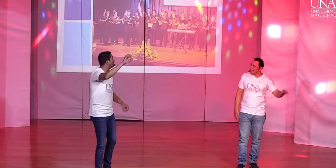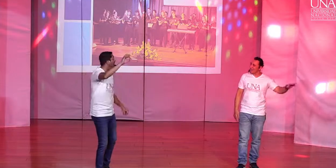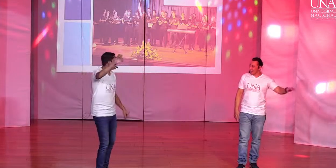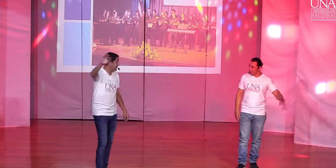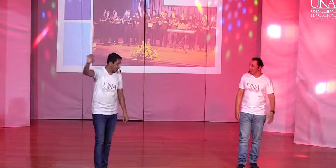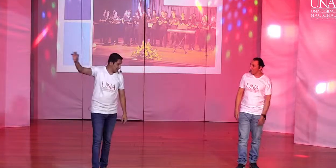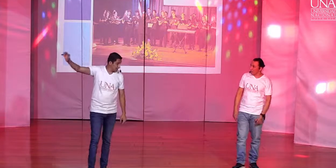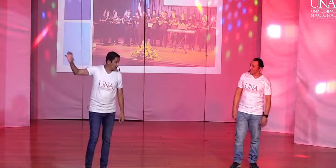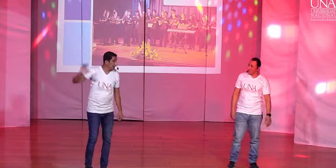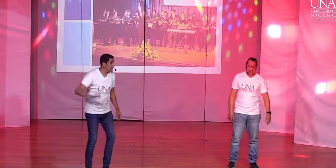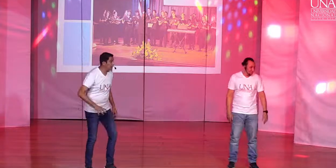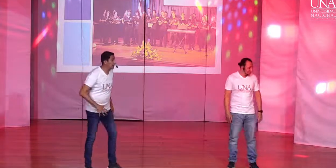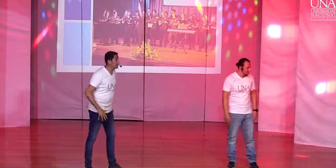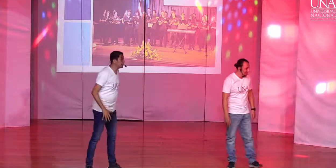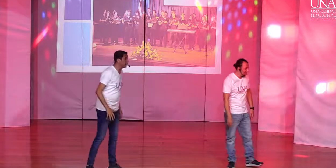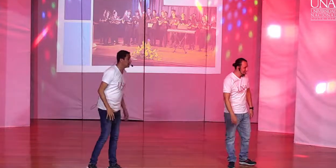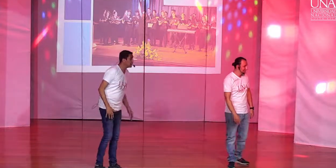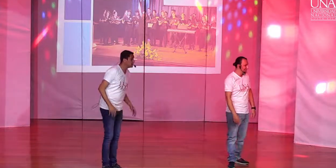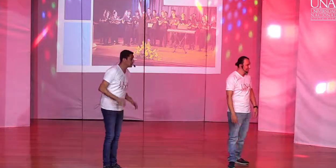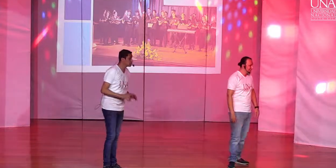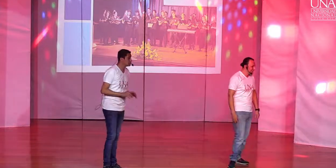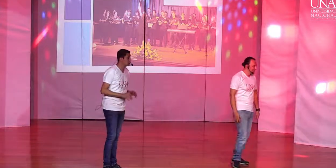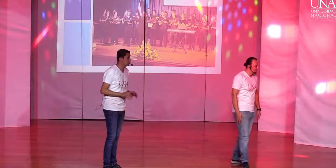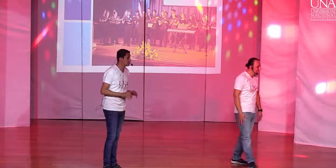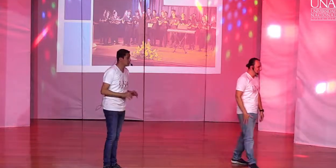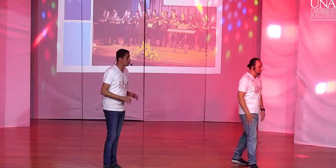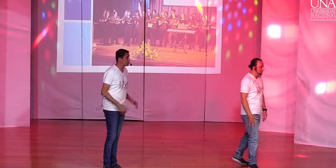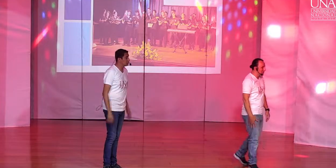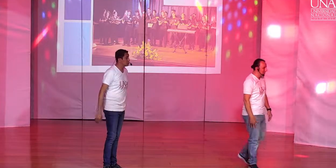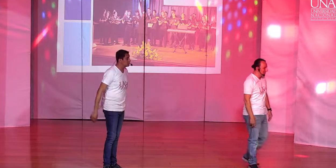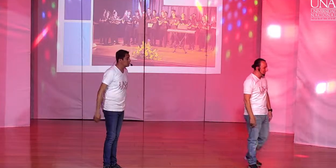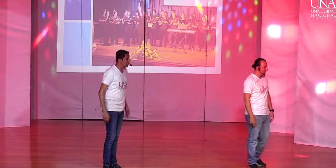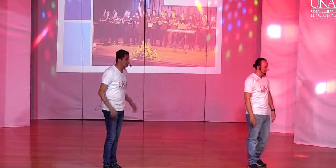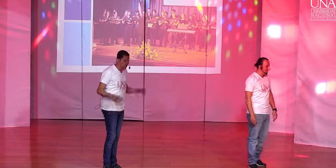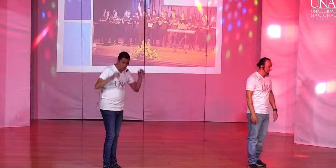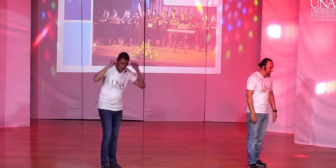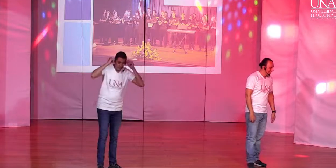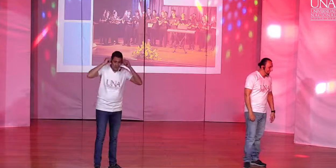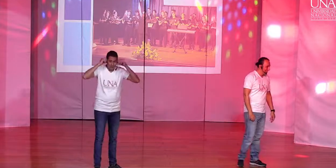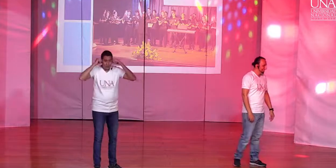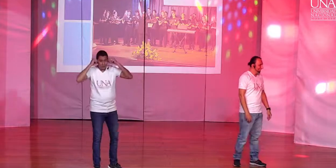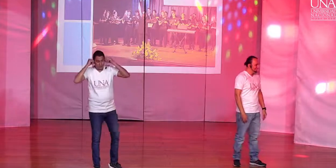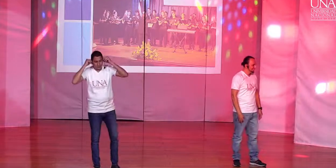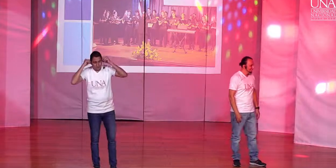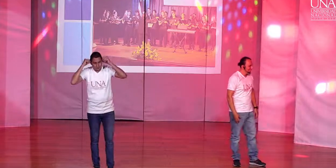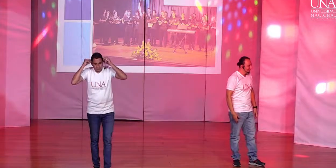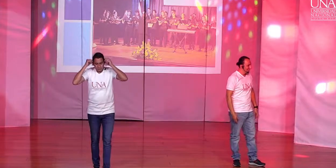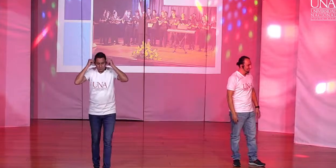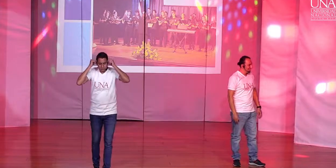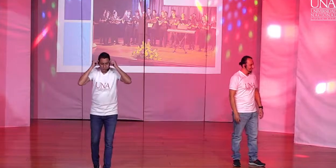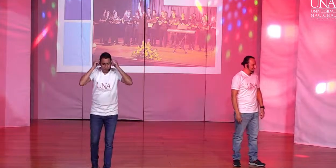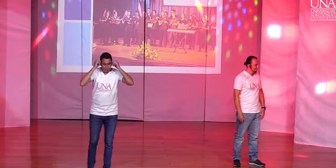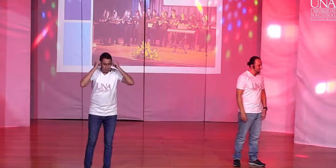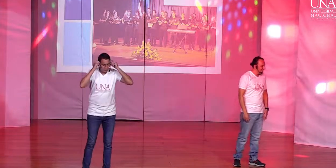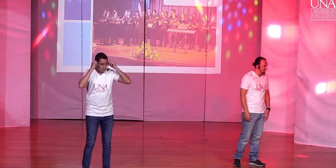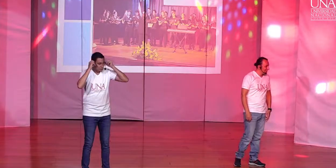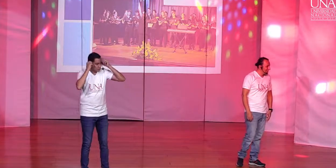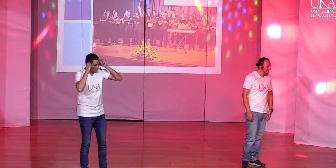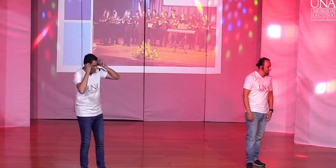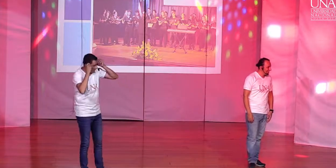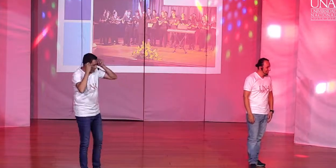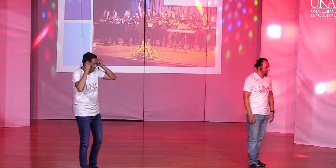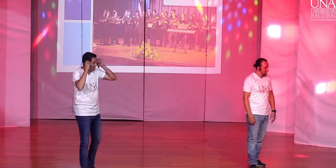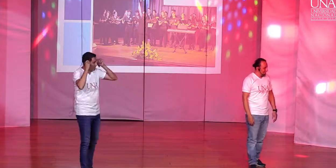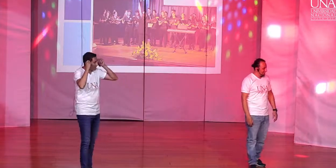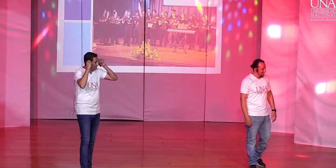Aquí Marlene tiene, amigo, sí, ya. Ya sí. Tiene, gente. Sí. Ya nos puso. ¿Quién nos están poniendo, Marlene? Ajá. Están diciendo, mi sueño desde que estaba en